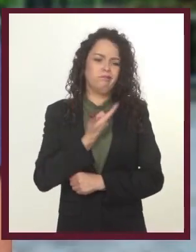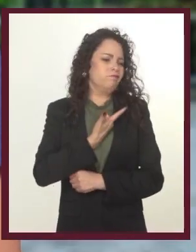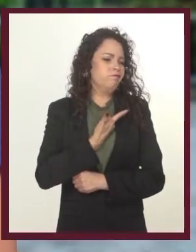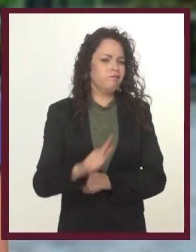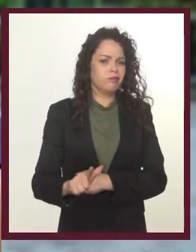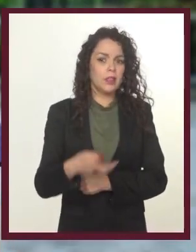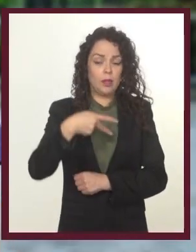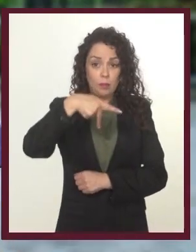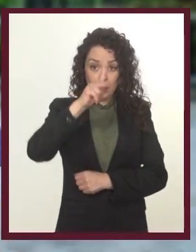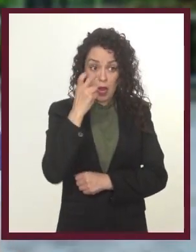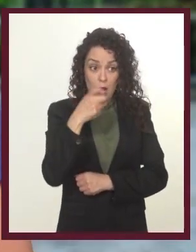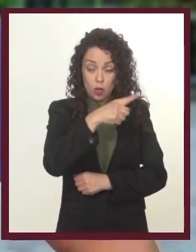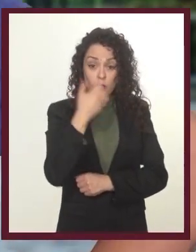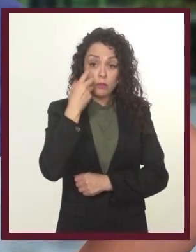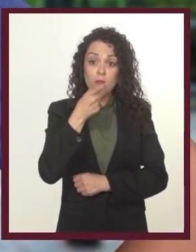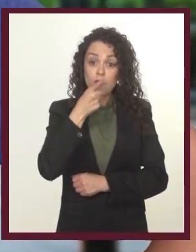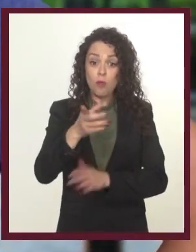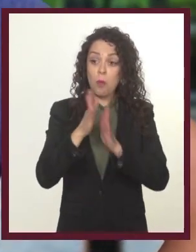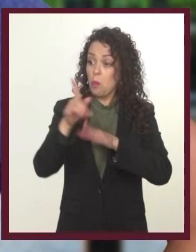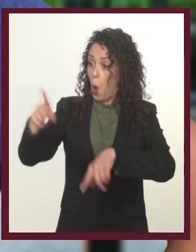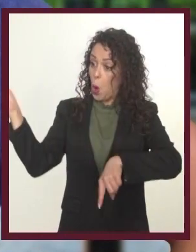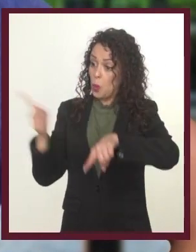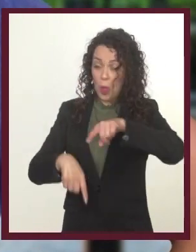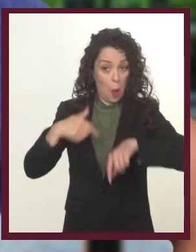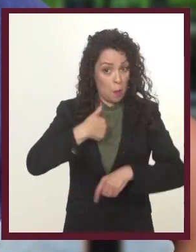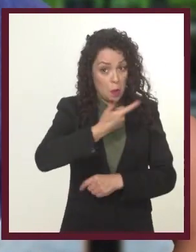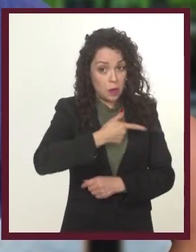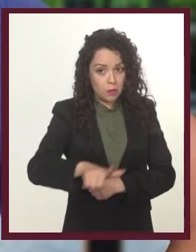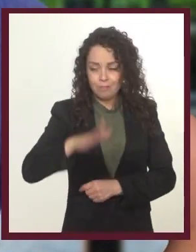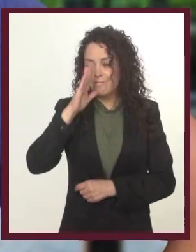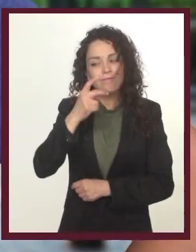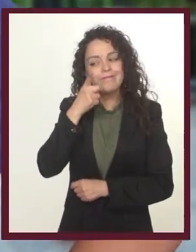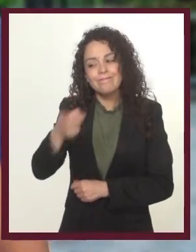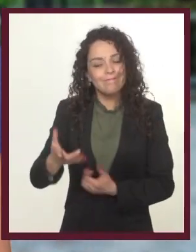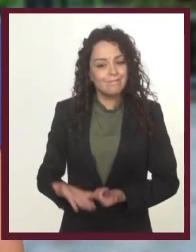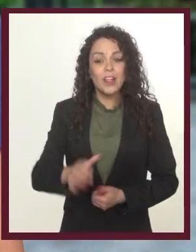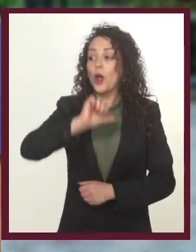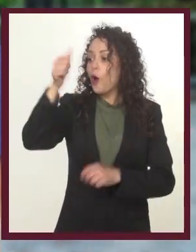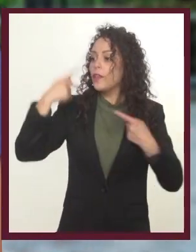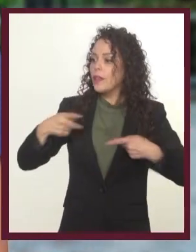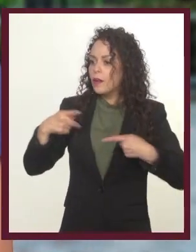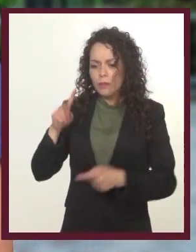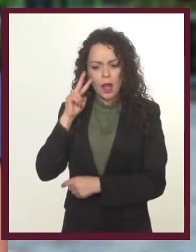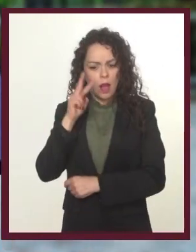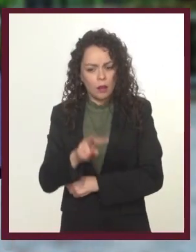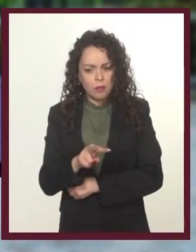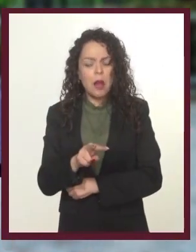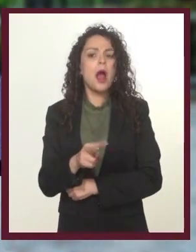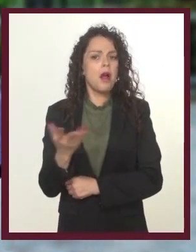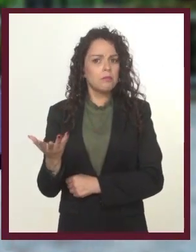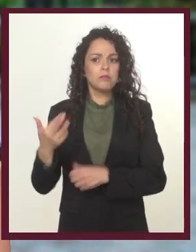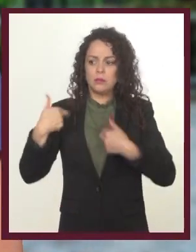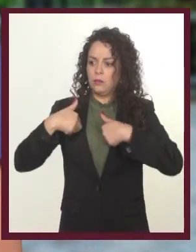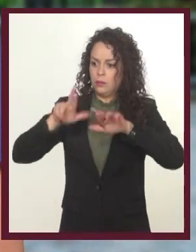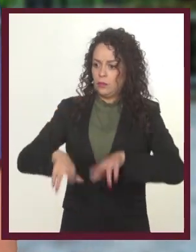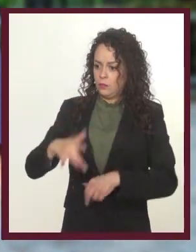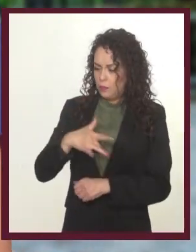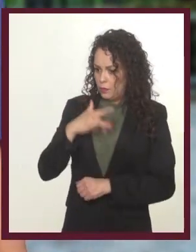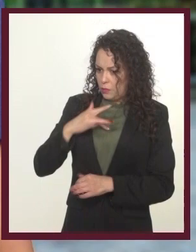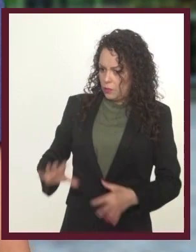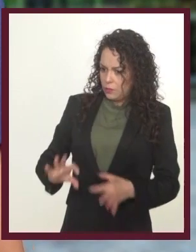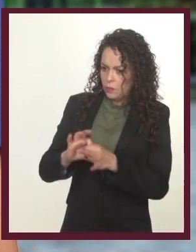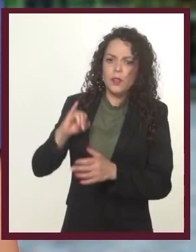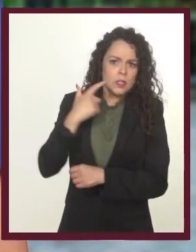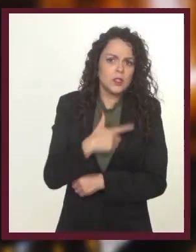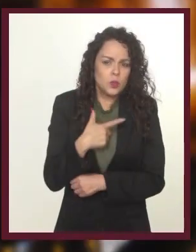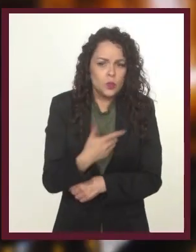Pero no por eso tú podrías ir y decir, quiten esta escultura, no me gusta. Hay otras personas a las que esta escultura los representa y